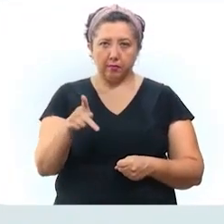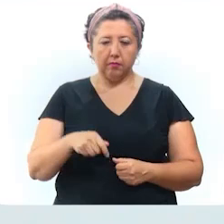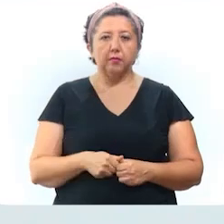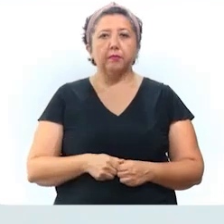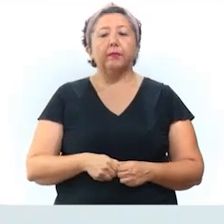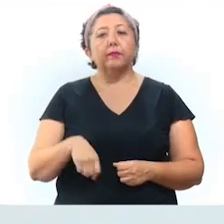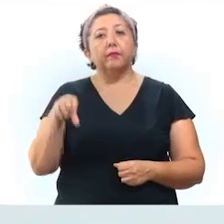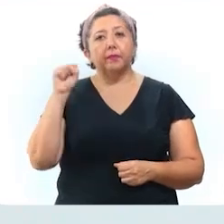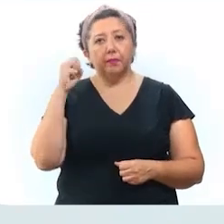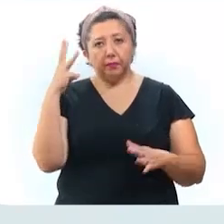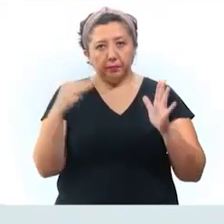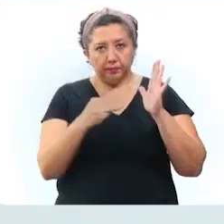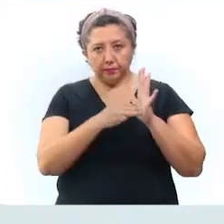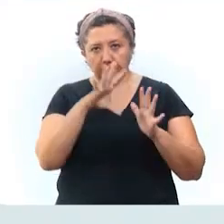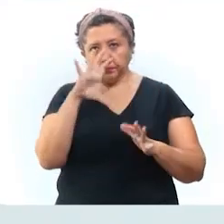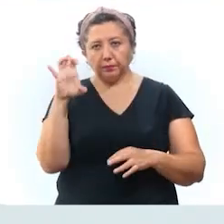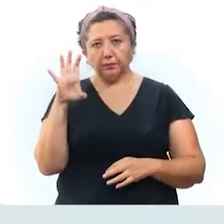públicos.